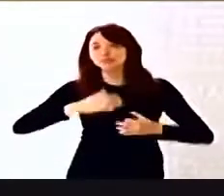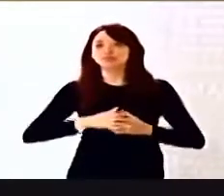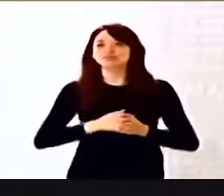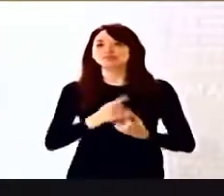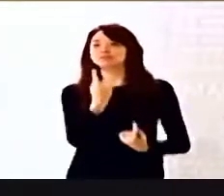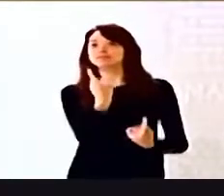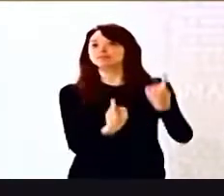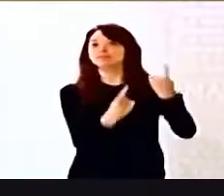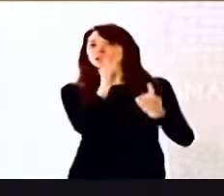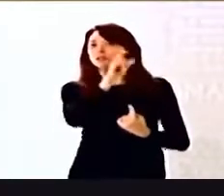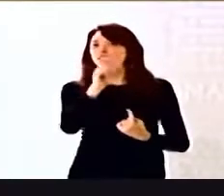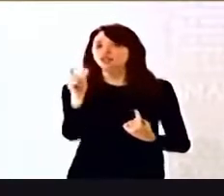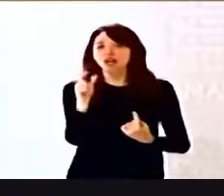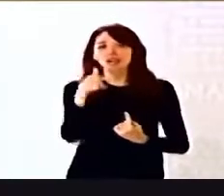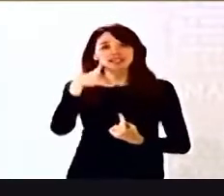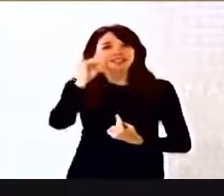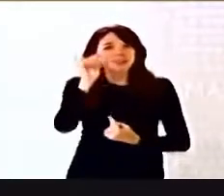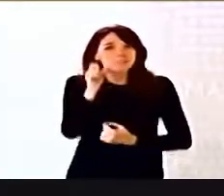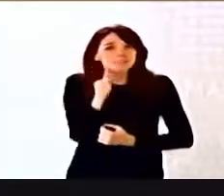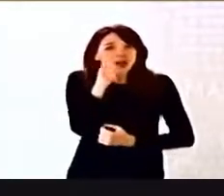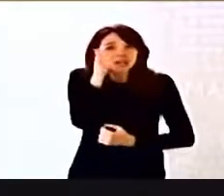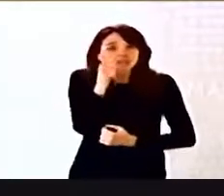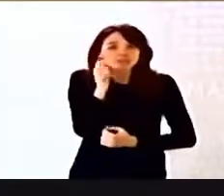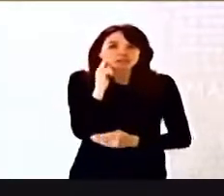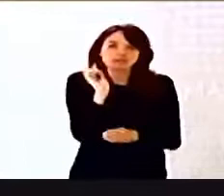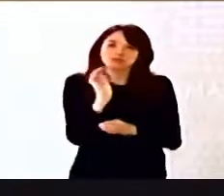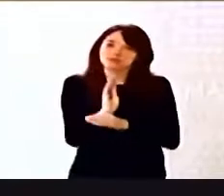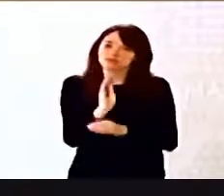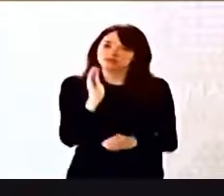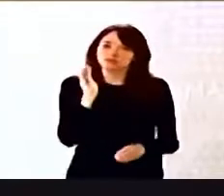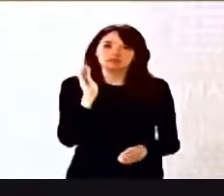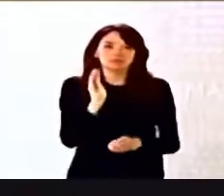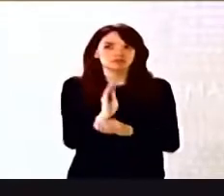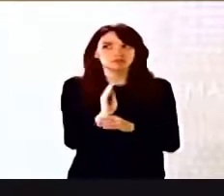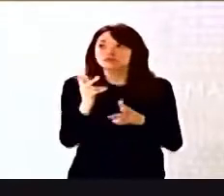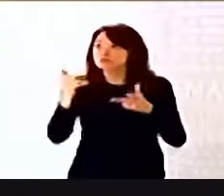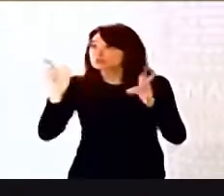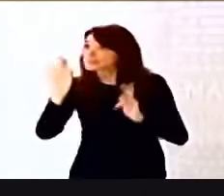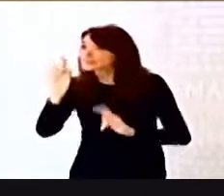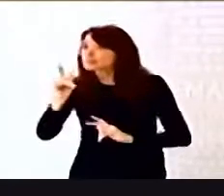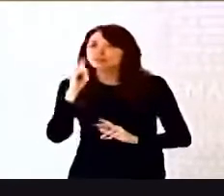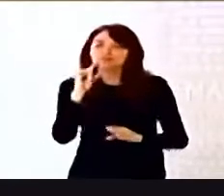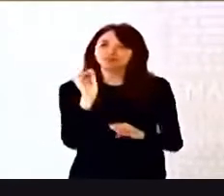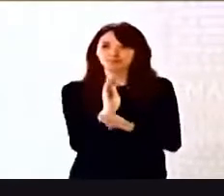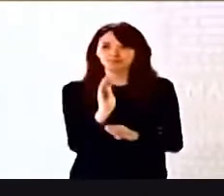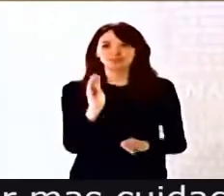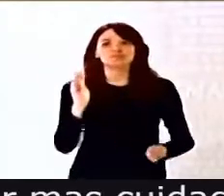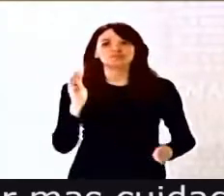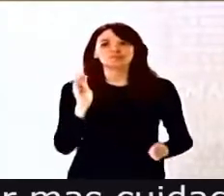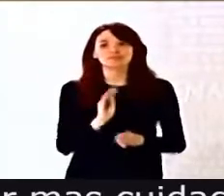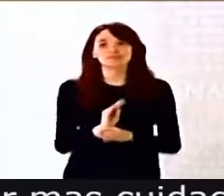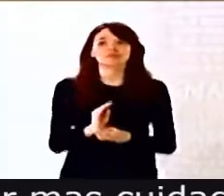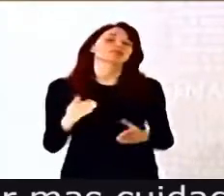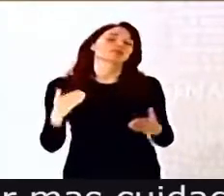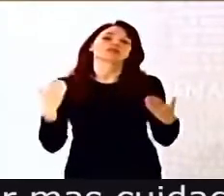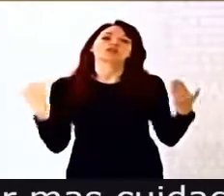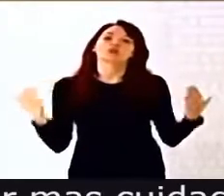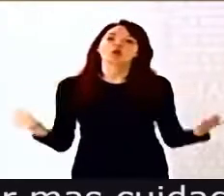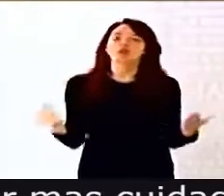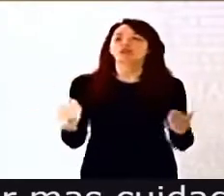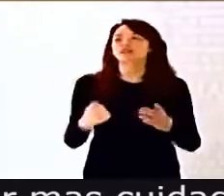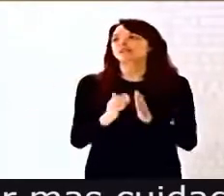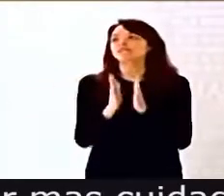que sean más vulnerables, todavía hay que tener más cuidado, aunque se permita. Todavía hay que tener más cuidado. Por lo tanto, apelo a